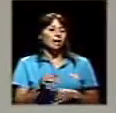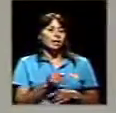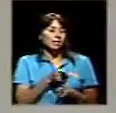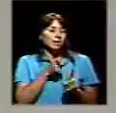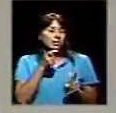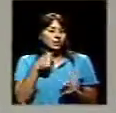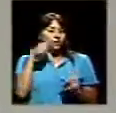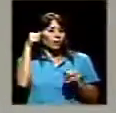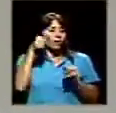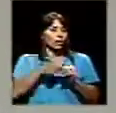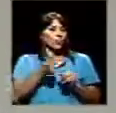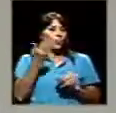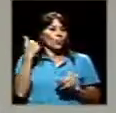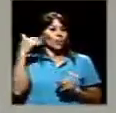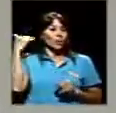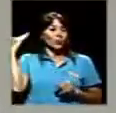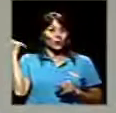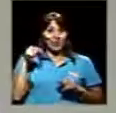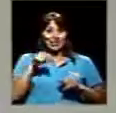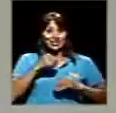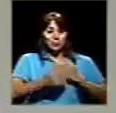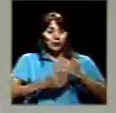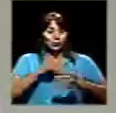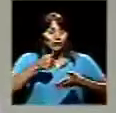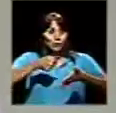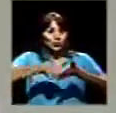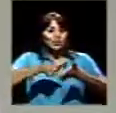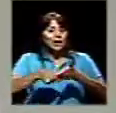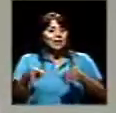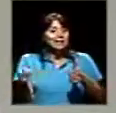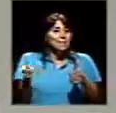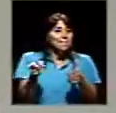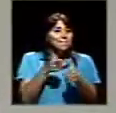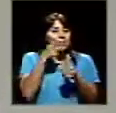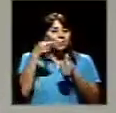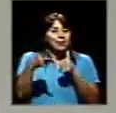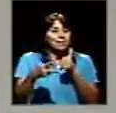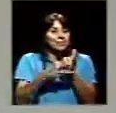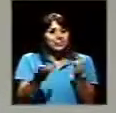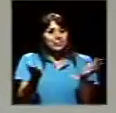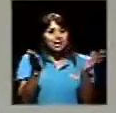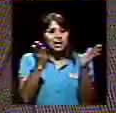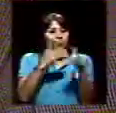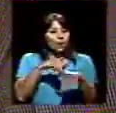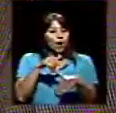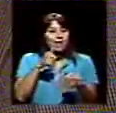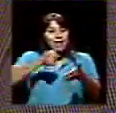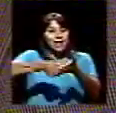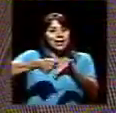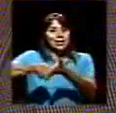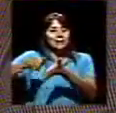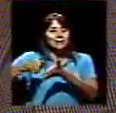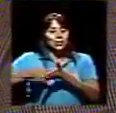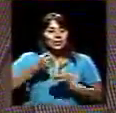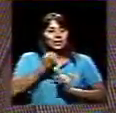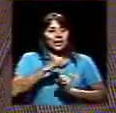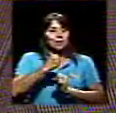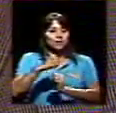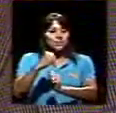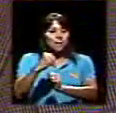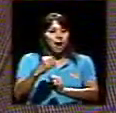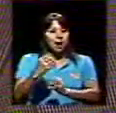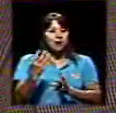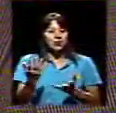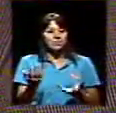tengo memoria, en que no hay elecciones a nivel de los municipios. Y